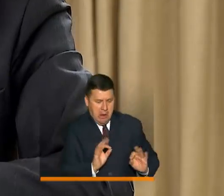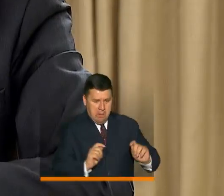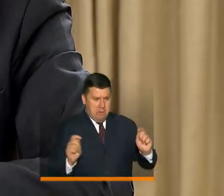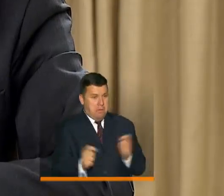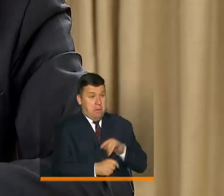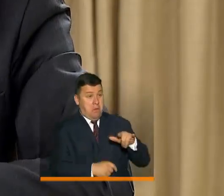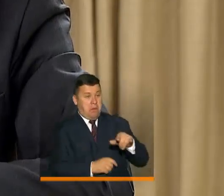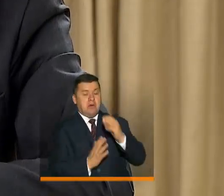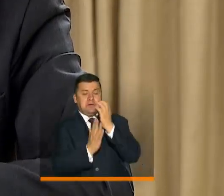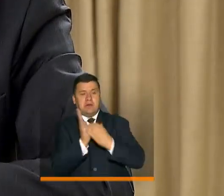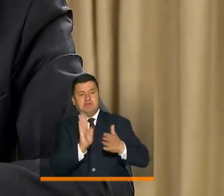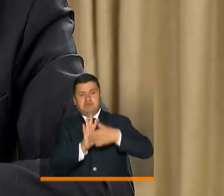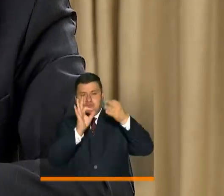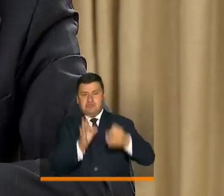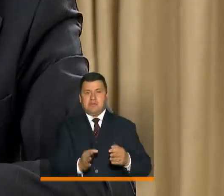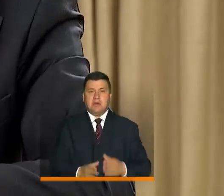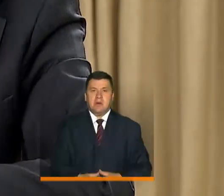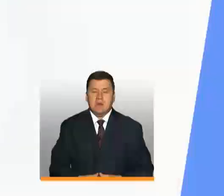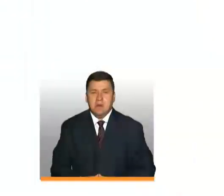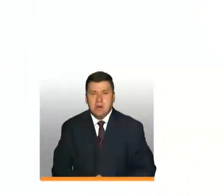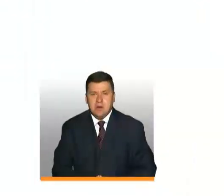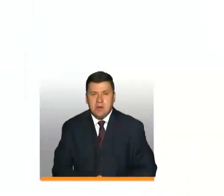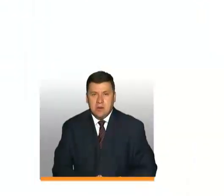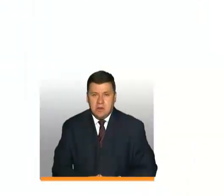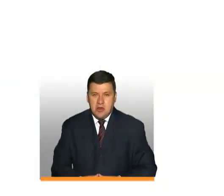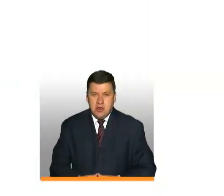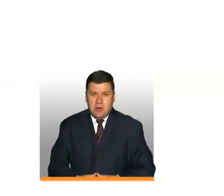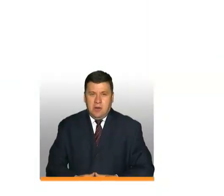de la bioseguridad.